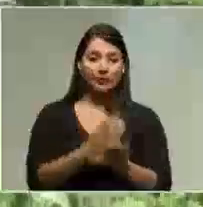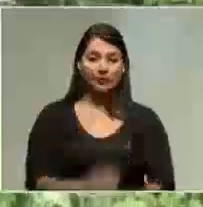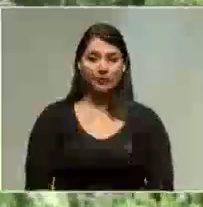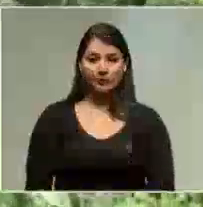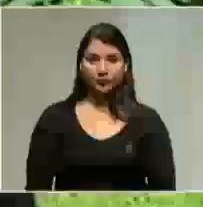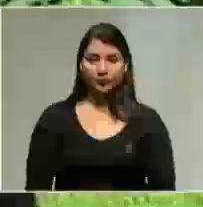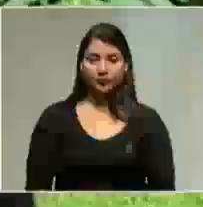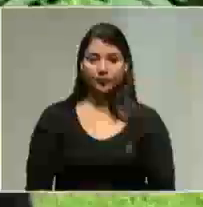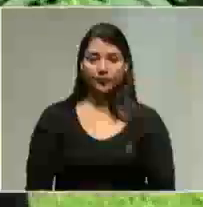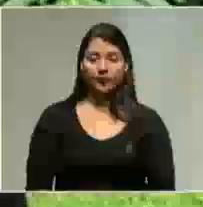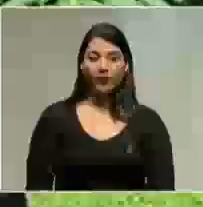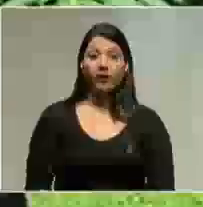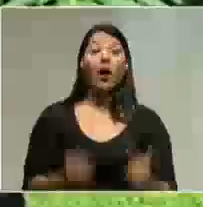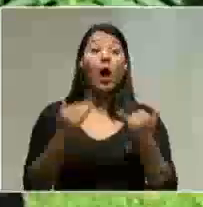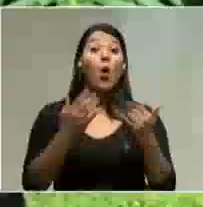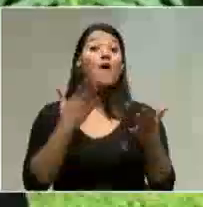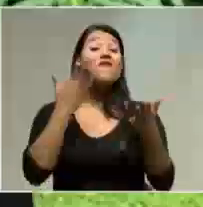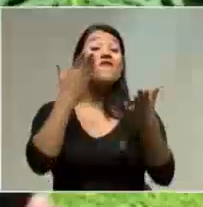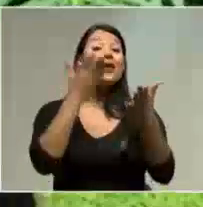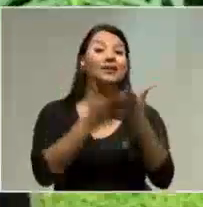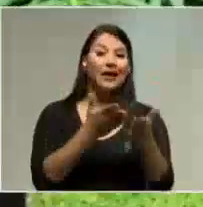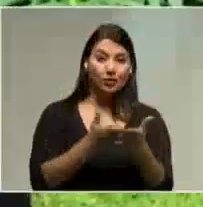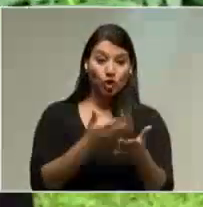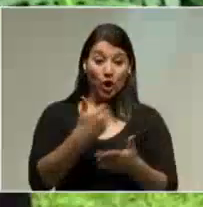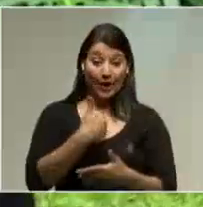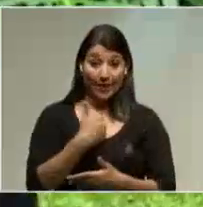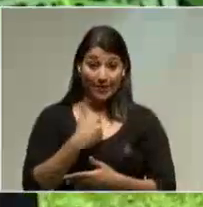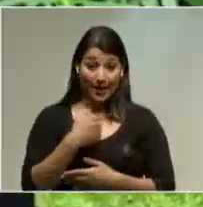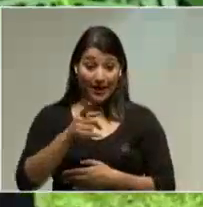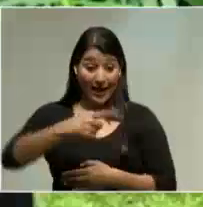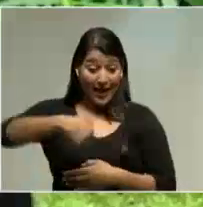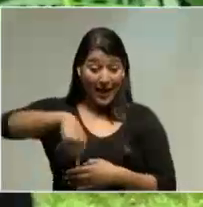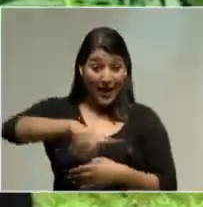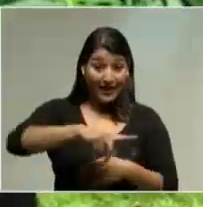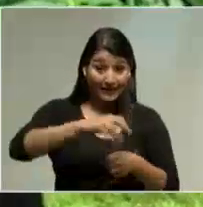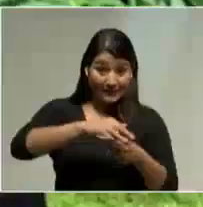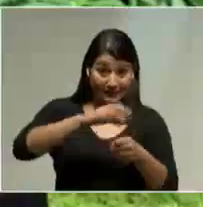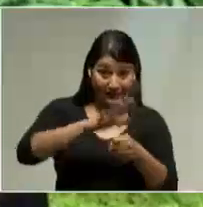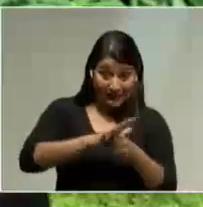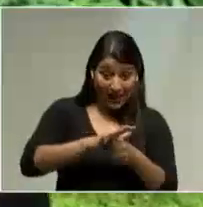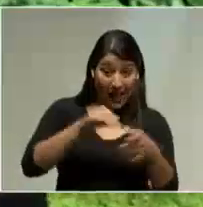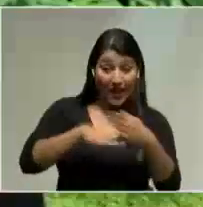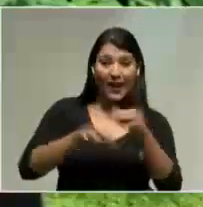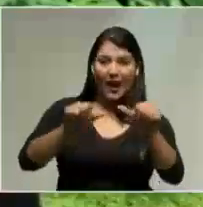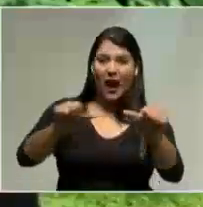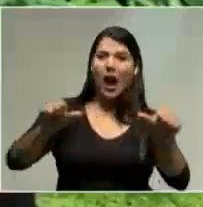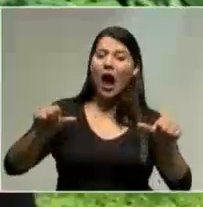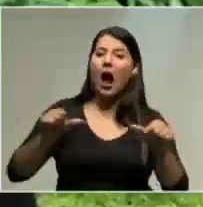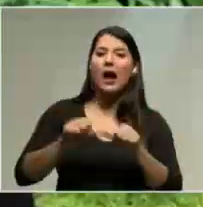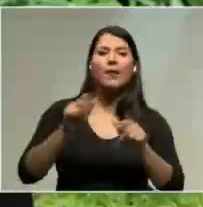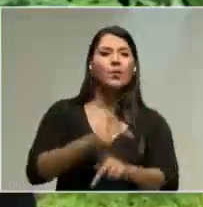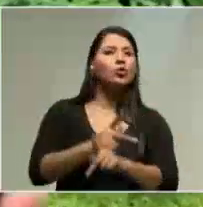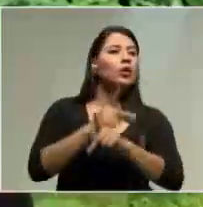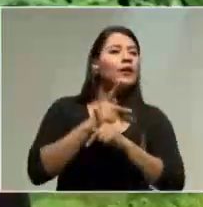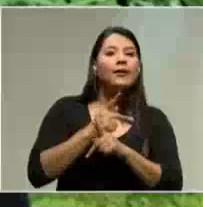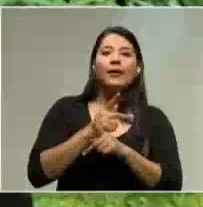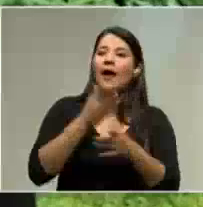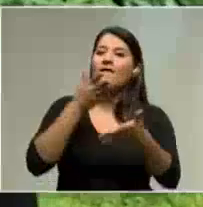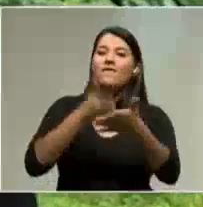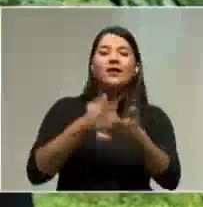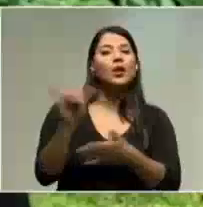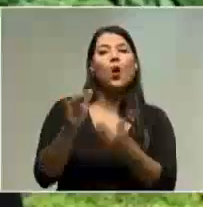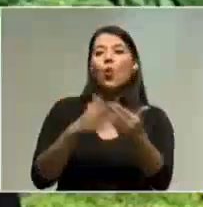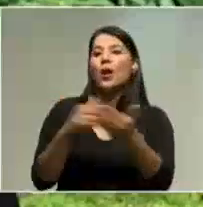conservación. La afectación propia que estos cultivos tienen en un área protegida es al igual que la invasión de cualquier otro cultivo. Pérdida